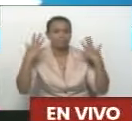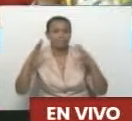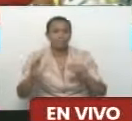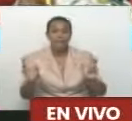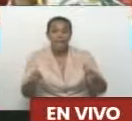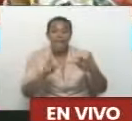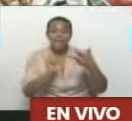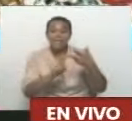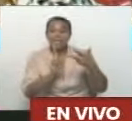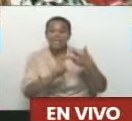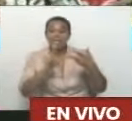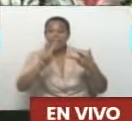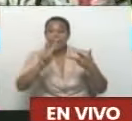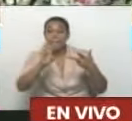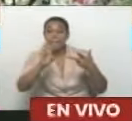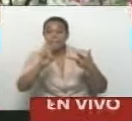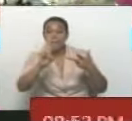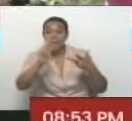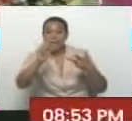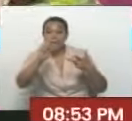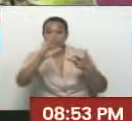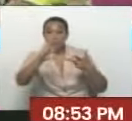Tercer vértice.